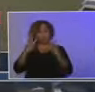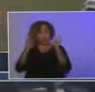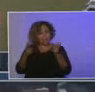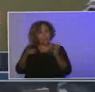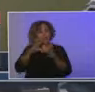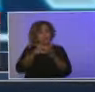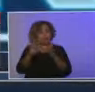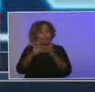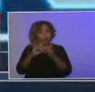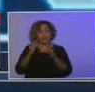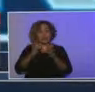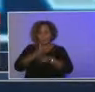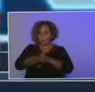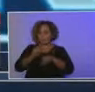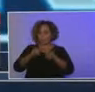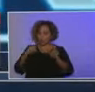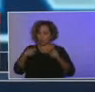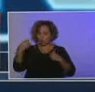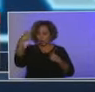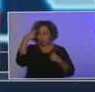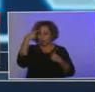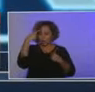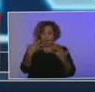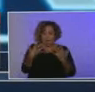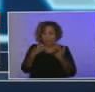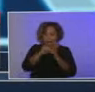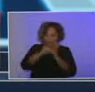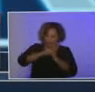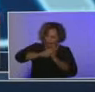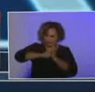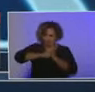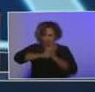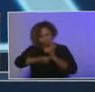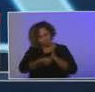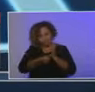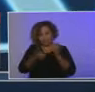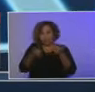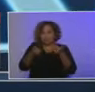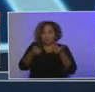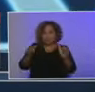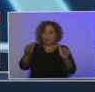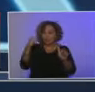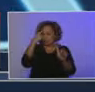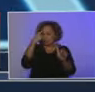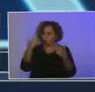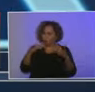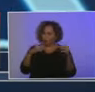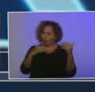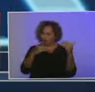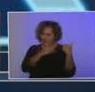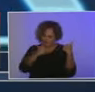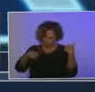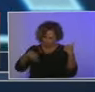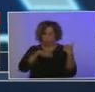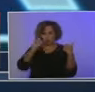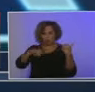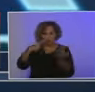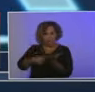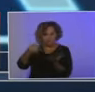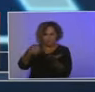vez con ellos más adelante, pero quisiera exprimir al máximo, porque me parece que esta es una responsabilidad bien grande la nuestra hoy sobre este tema,